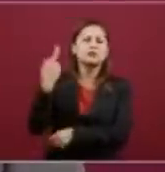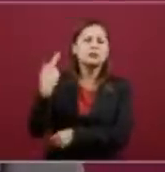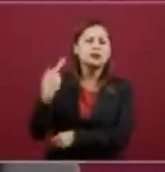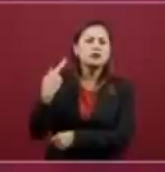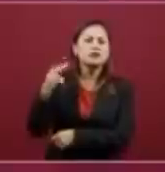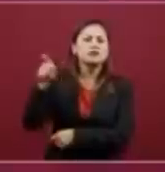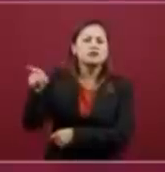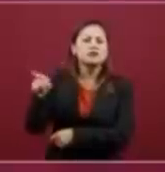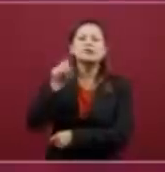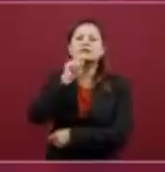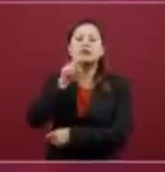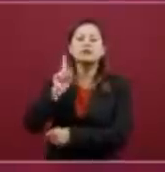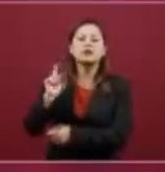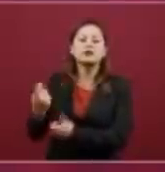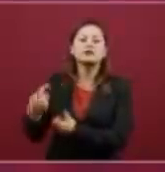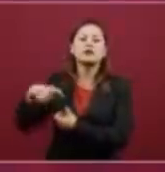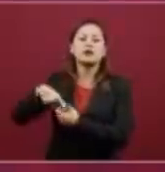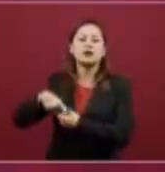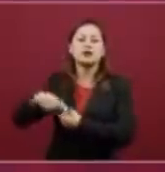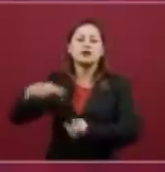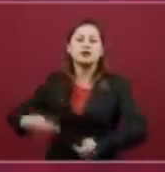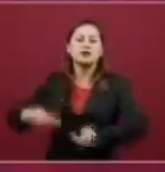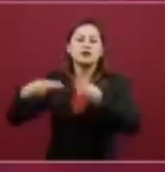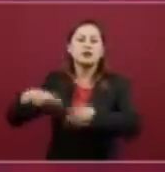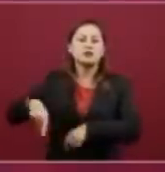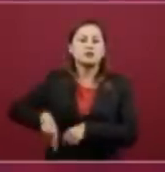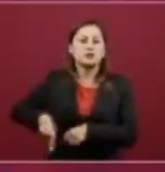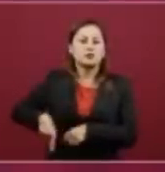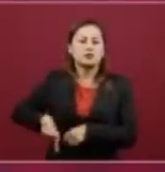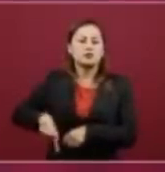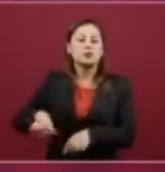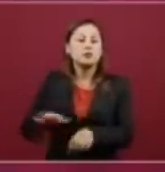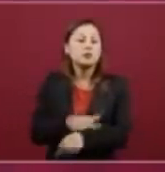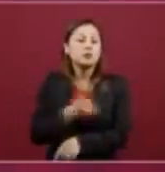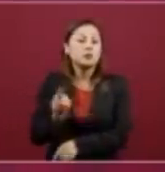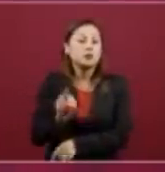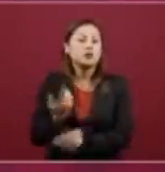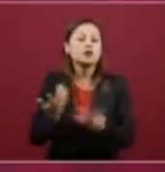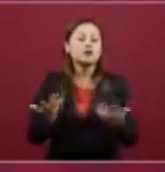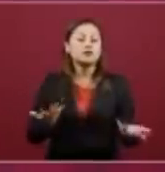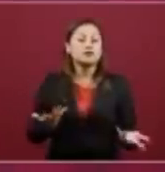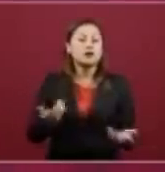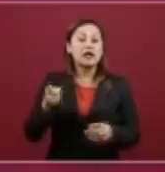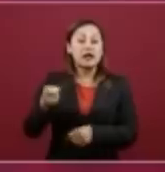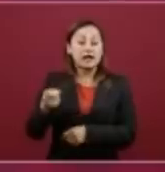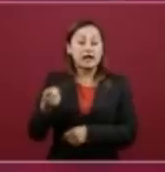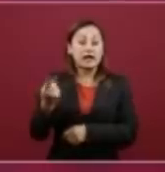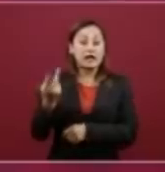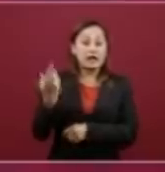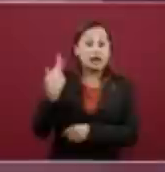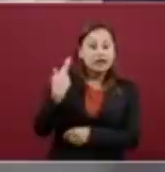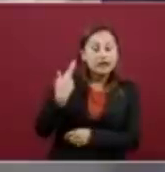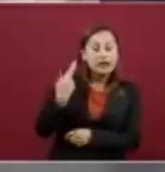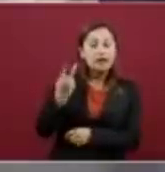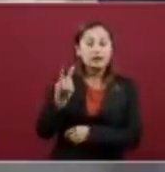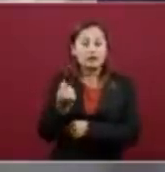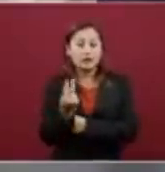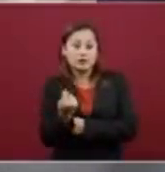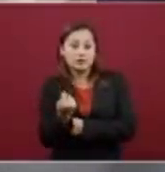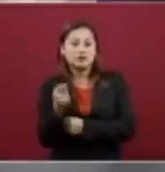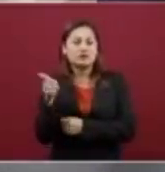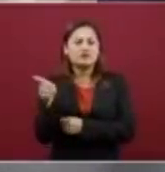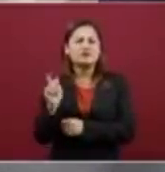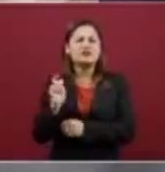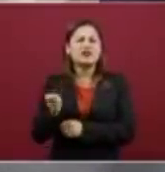públicas, porque la radio y la televisión son concesiones públicas y en ese sentido